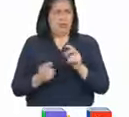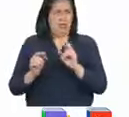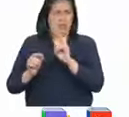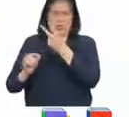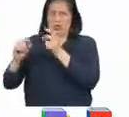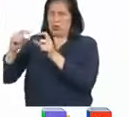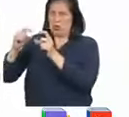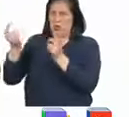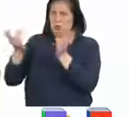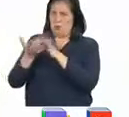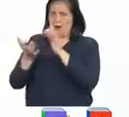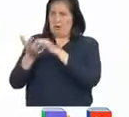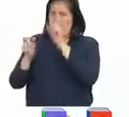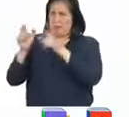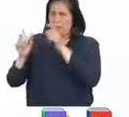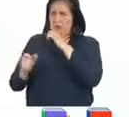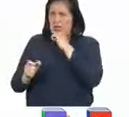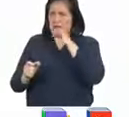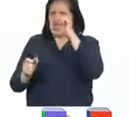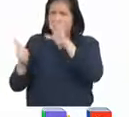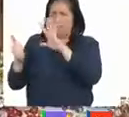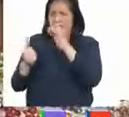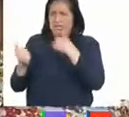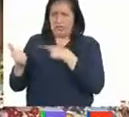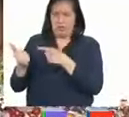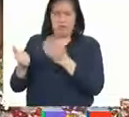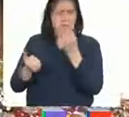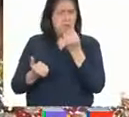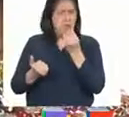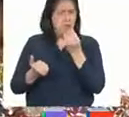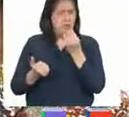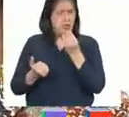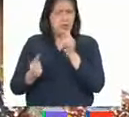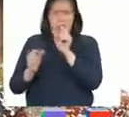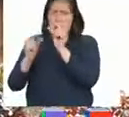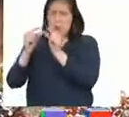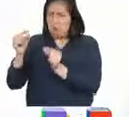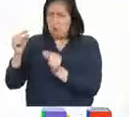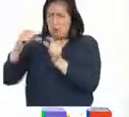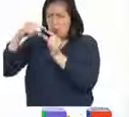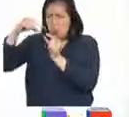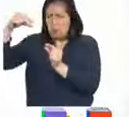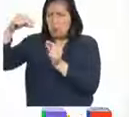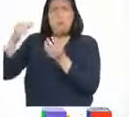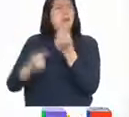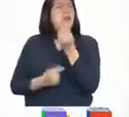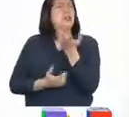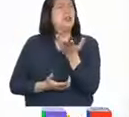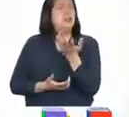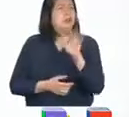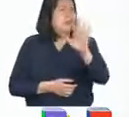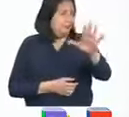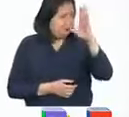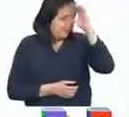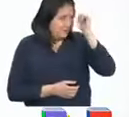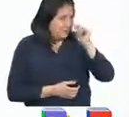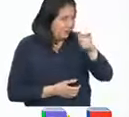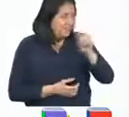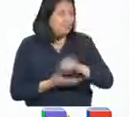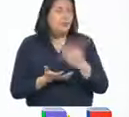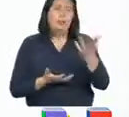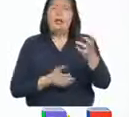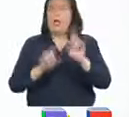segundo caso eran más personas de 60 a más años, ¿por qué al final recibieron menos torta? A ver, chicas y chicos en